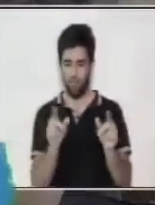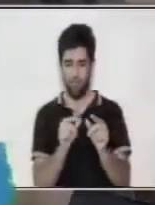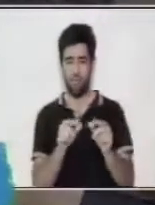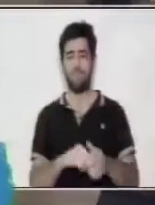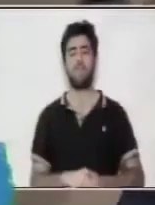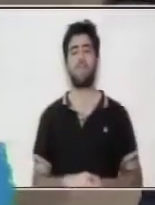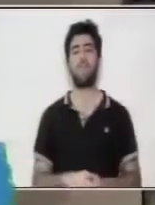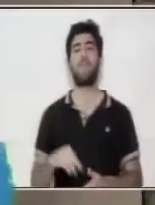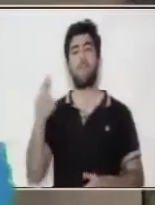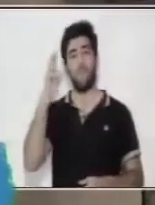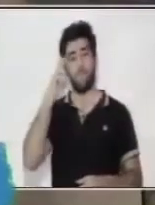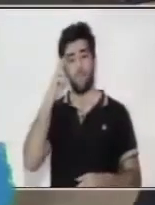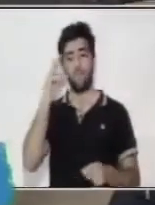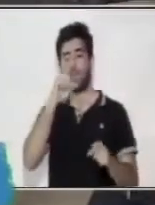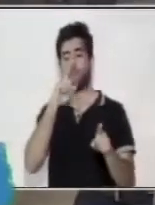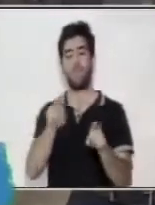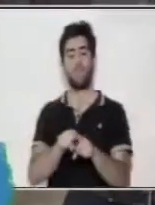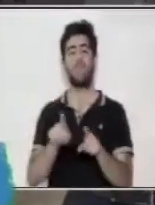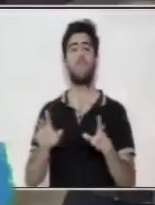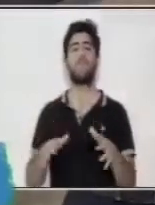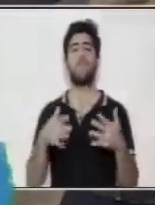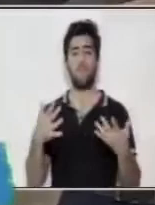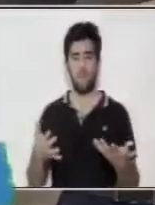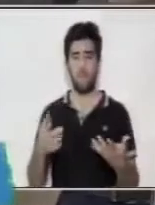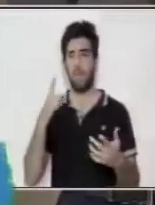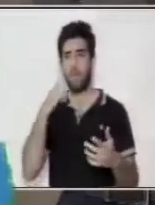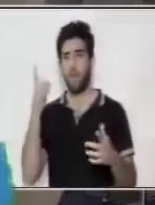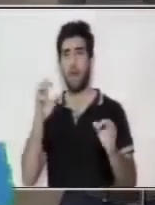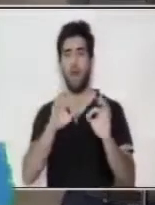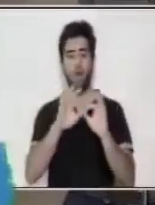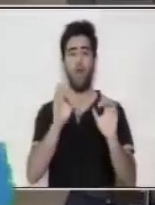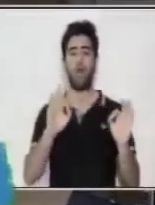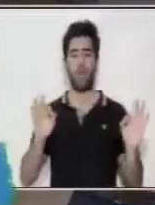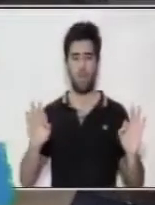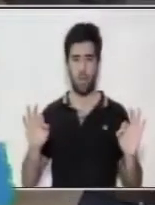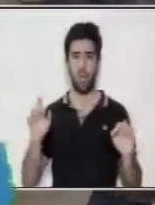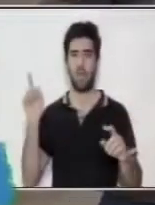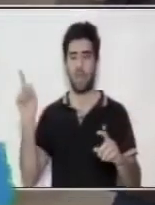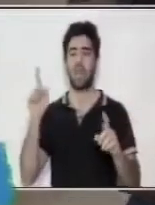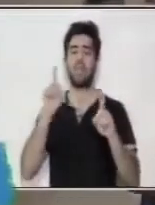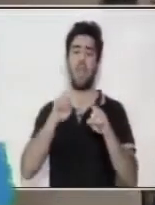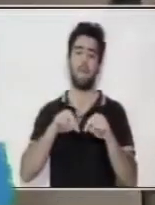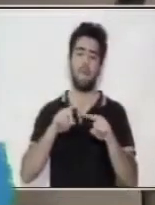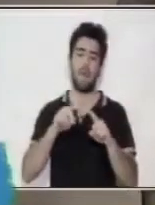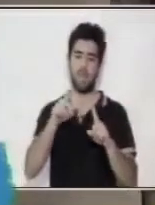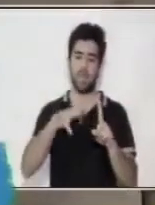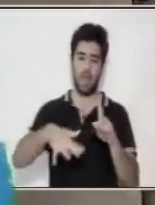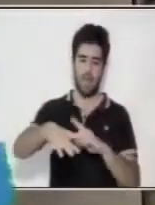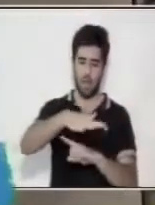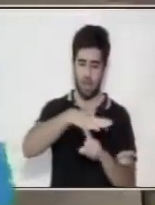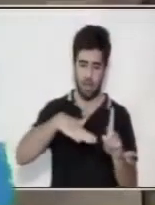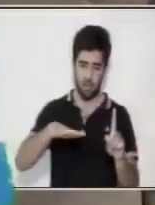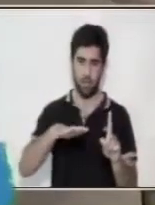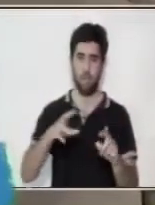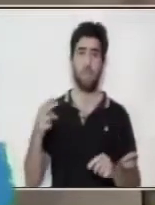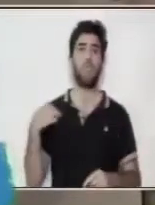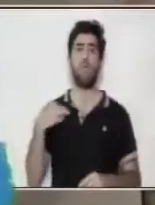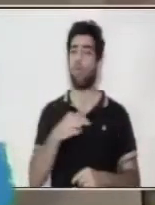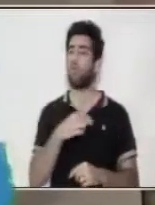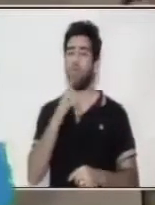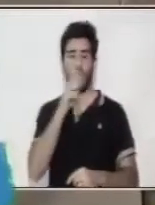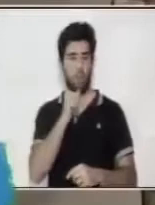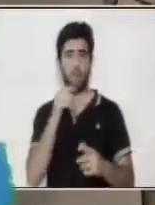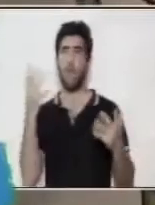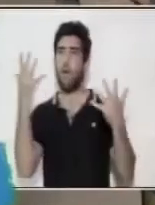unimembres. Recordemos que las oraciones unimembres se va a dar un sentido, depende del contexto. Nosotros no vamos a